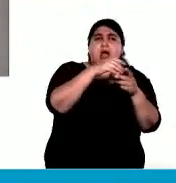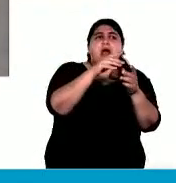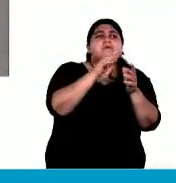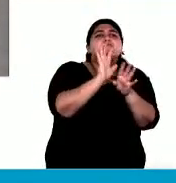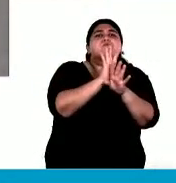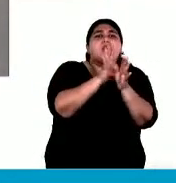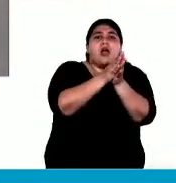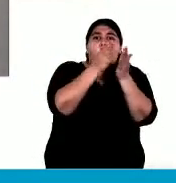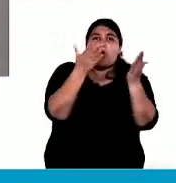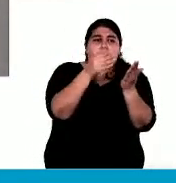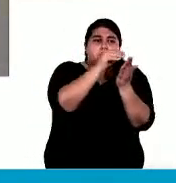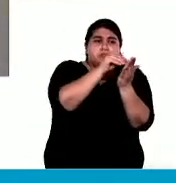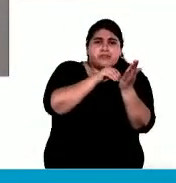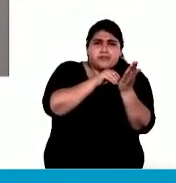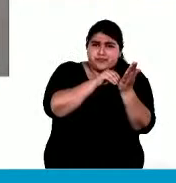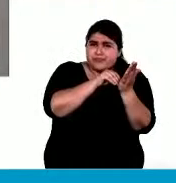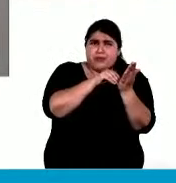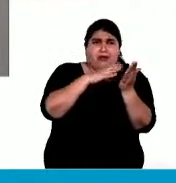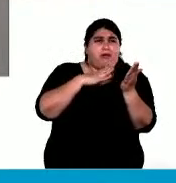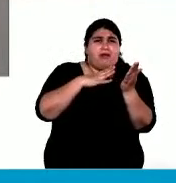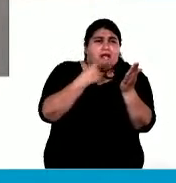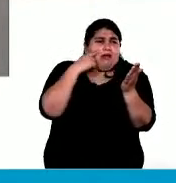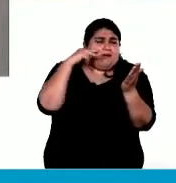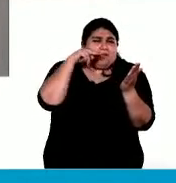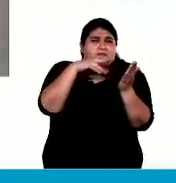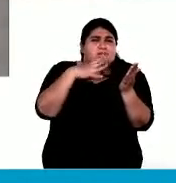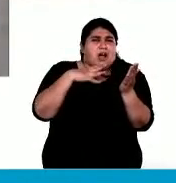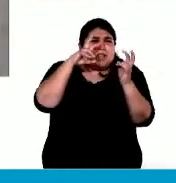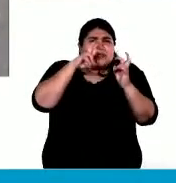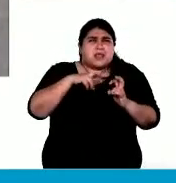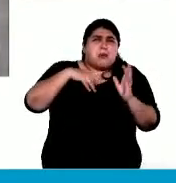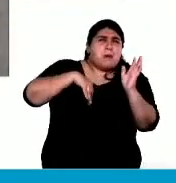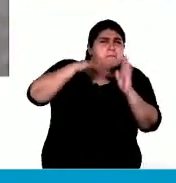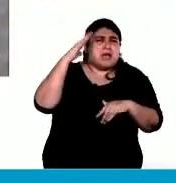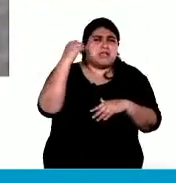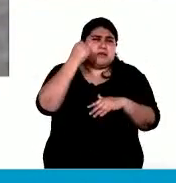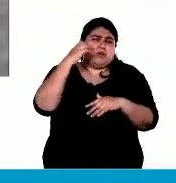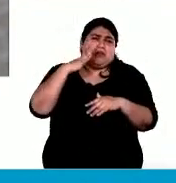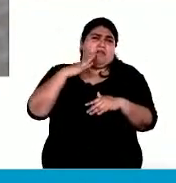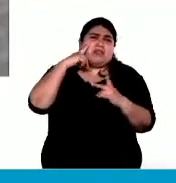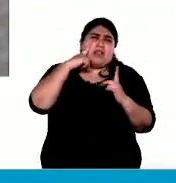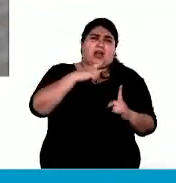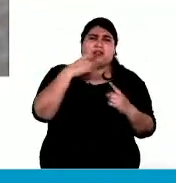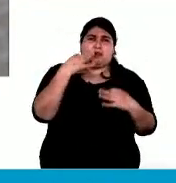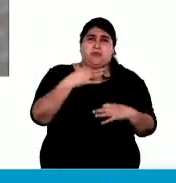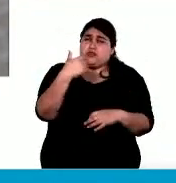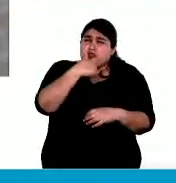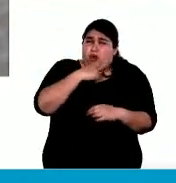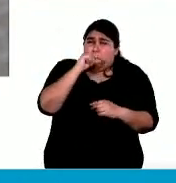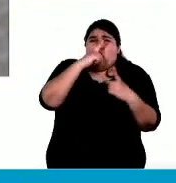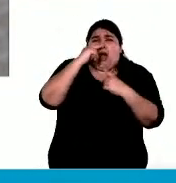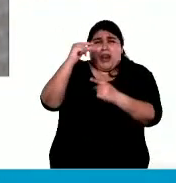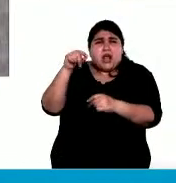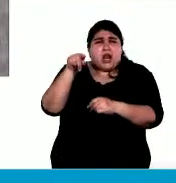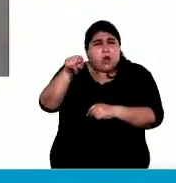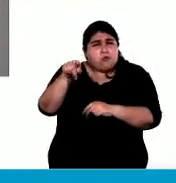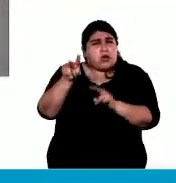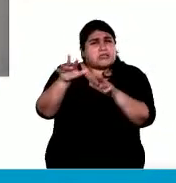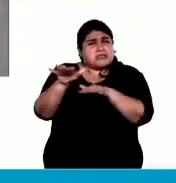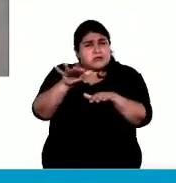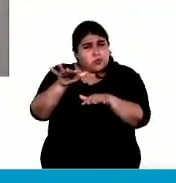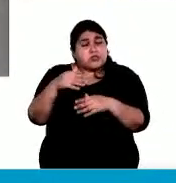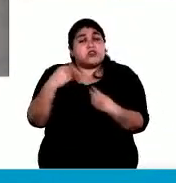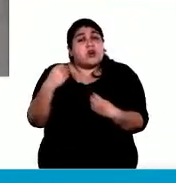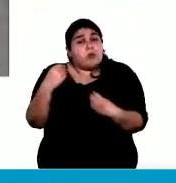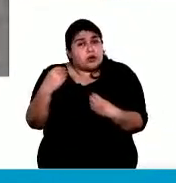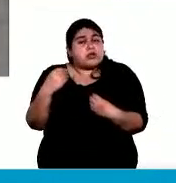totalmente disociada de lo que necesitan los bonaerenses. Y yo lamento mucho tener que estar repudiando este tipo de cosas, porque